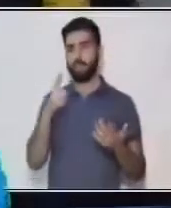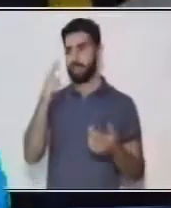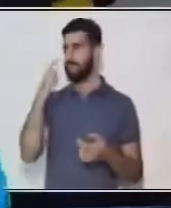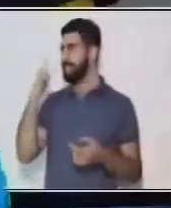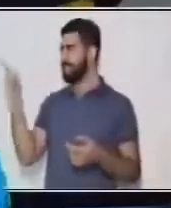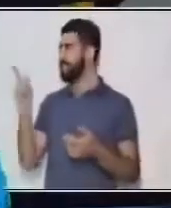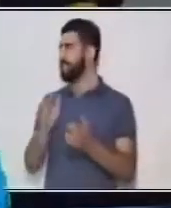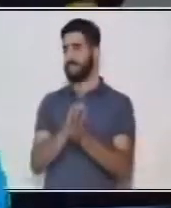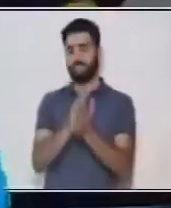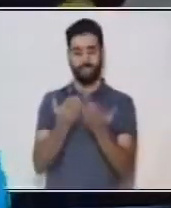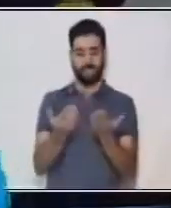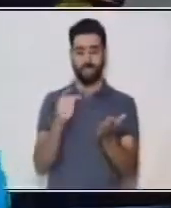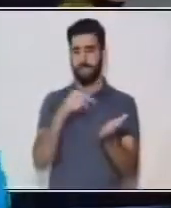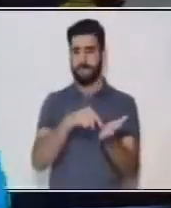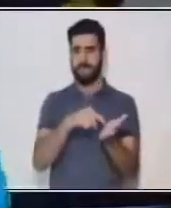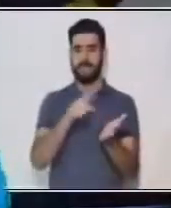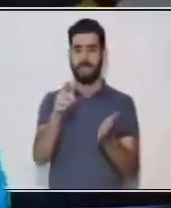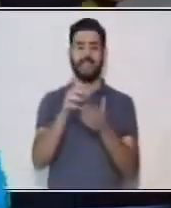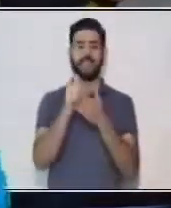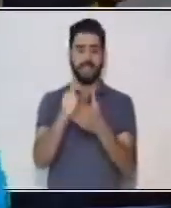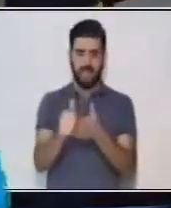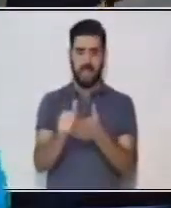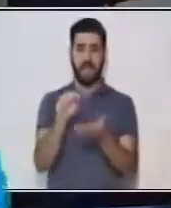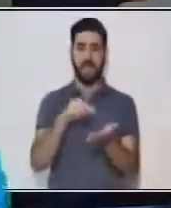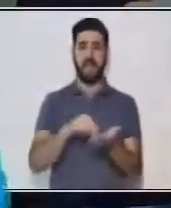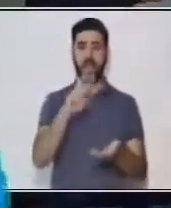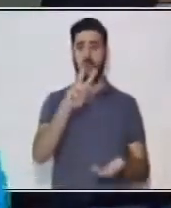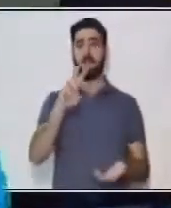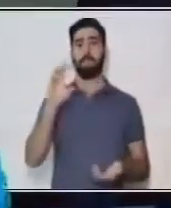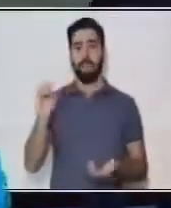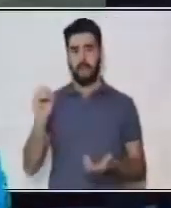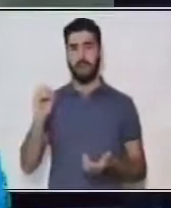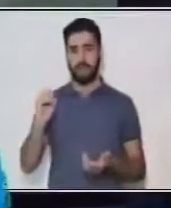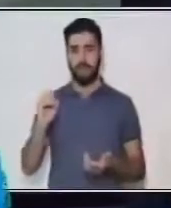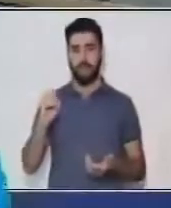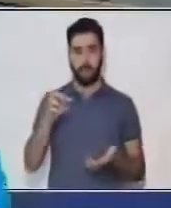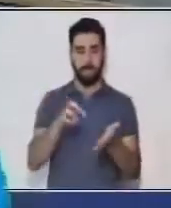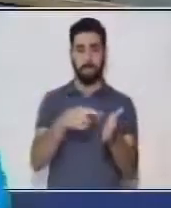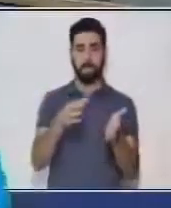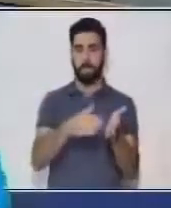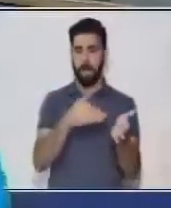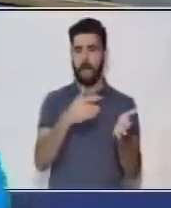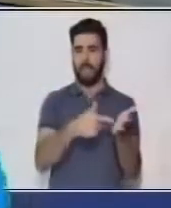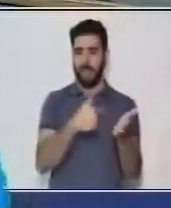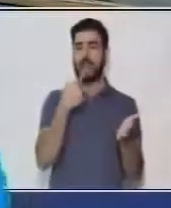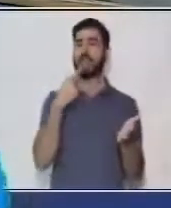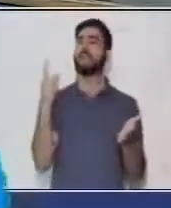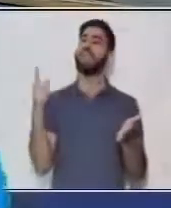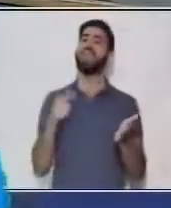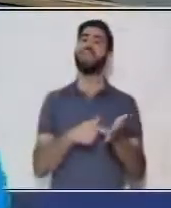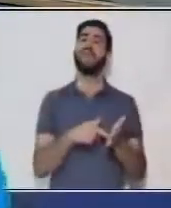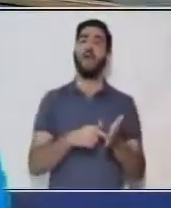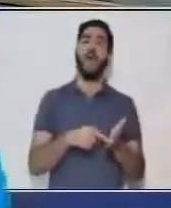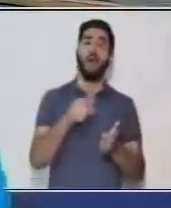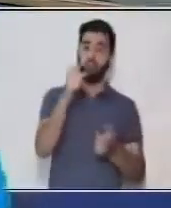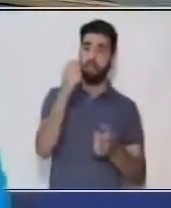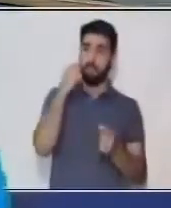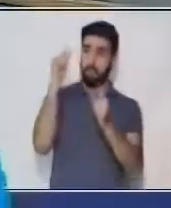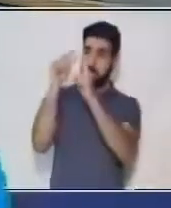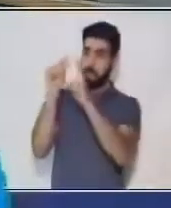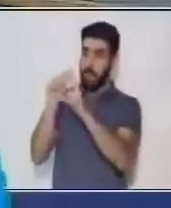de autoaprendizaje en la página número 20, y esta en su indicador de logro dice, identifica las palabras